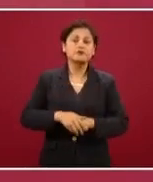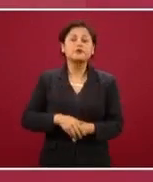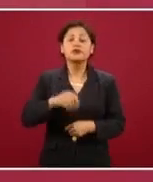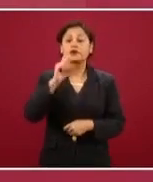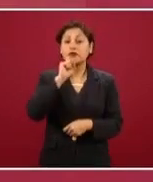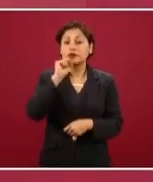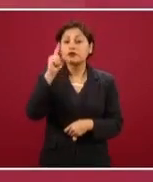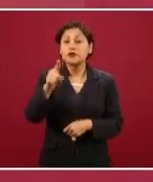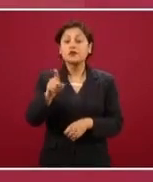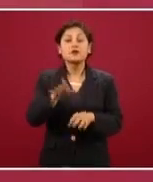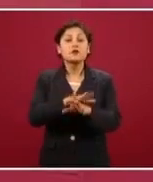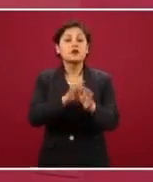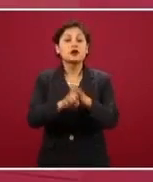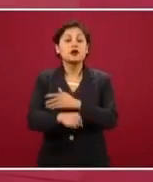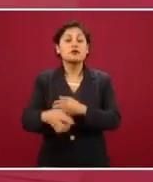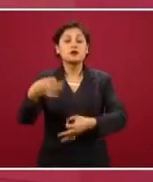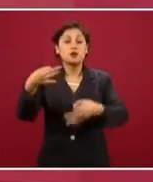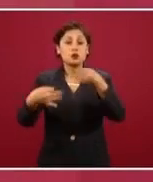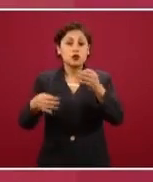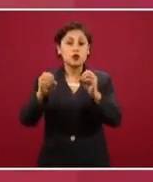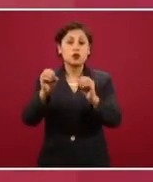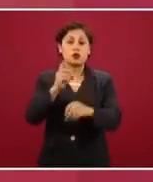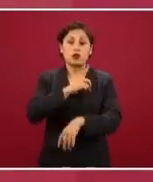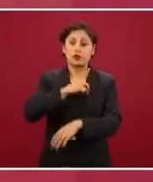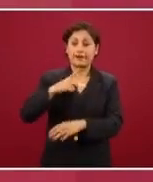adeudos o juicios.